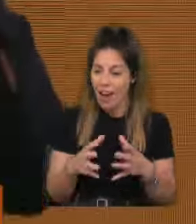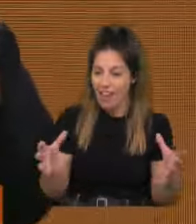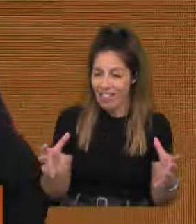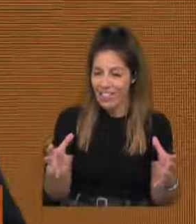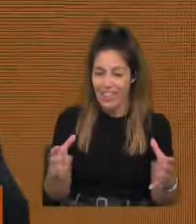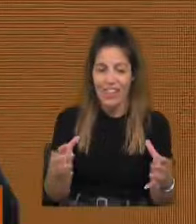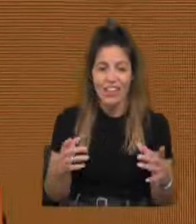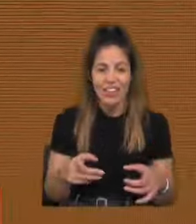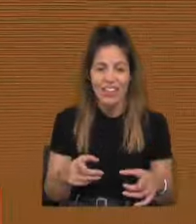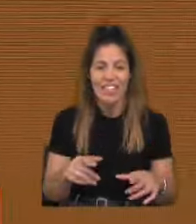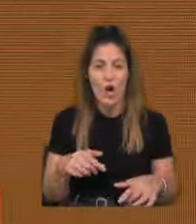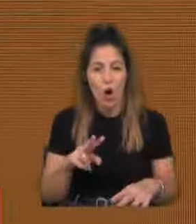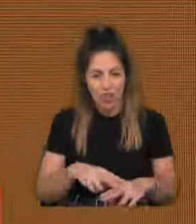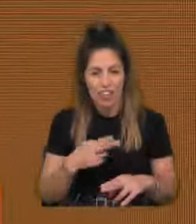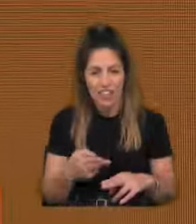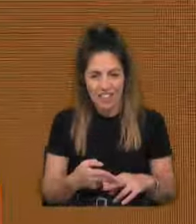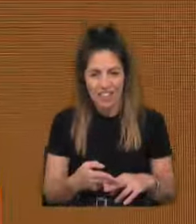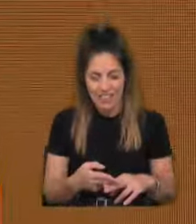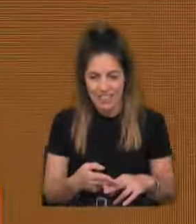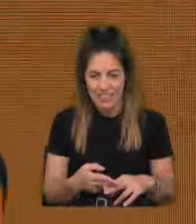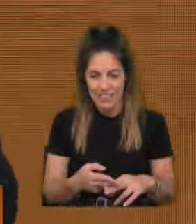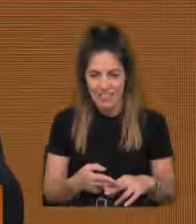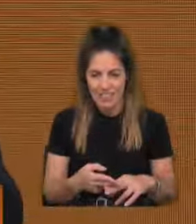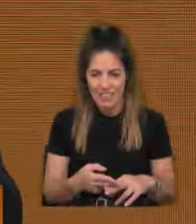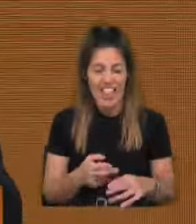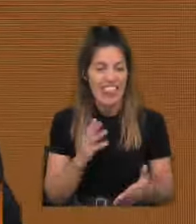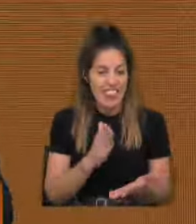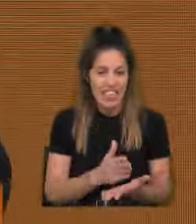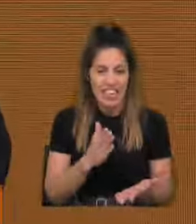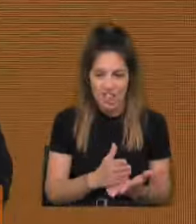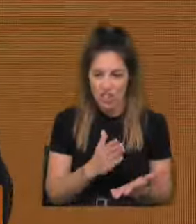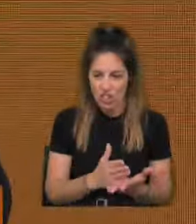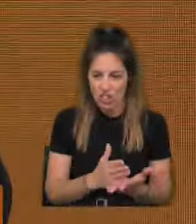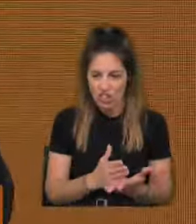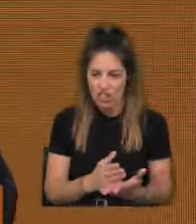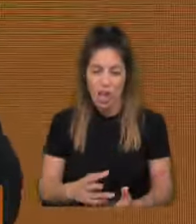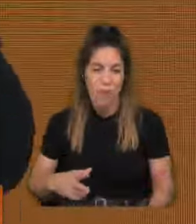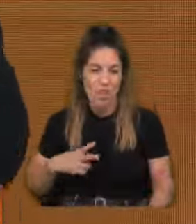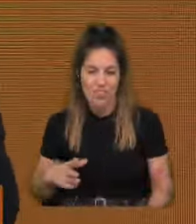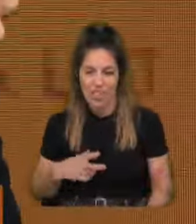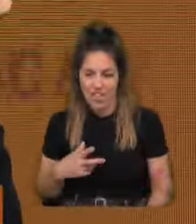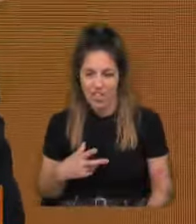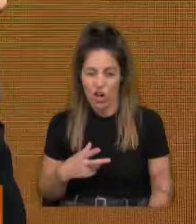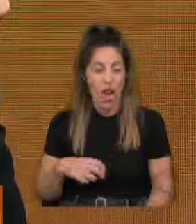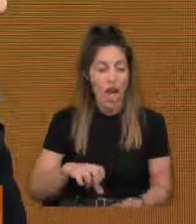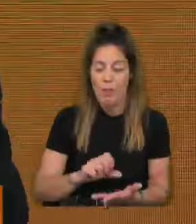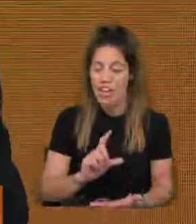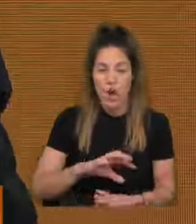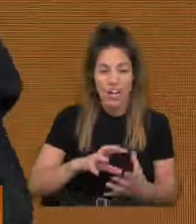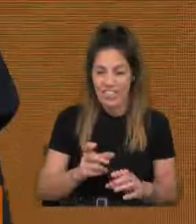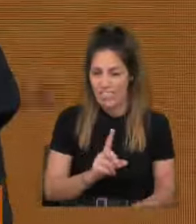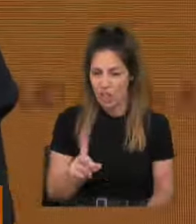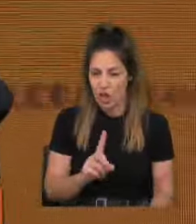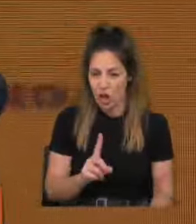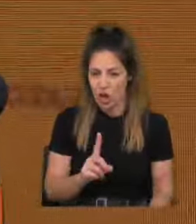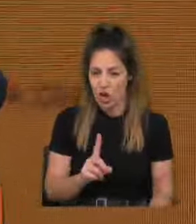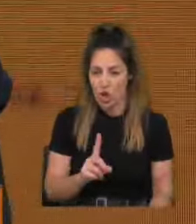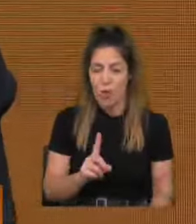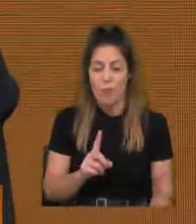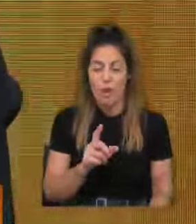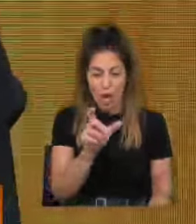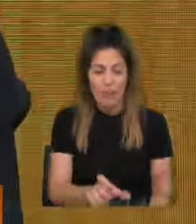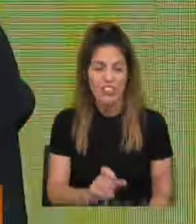Macro que es otra vez el clivaje derechos y privilegios el país no está en crisis sin embargo la gente